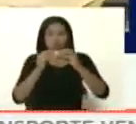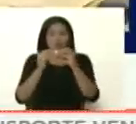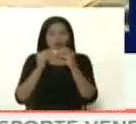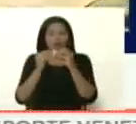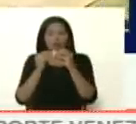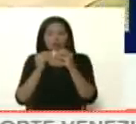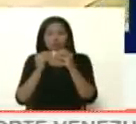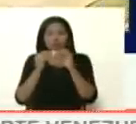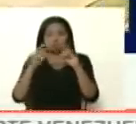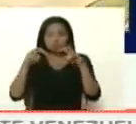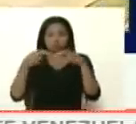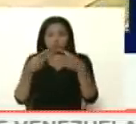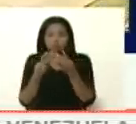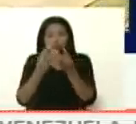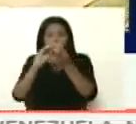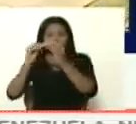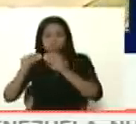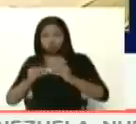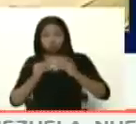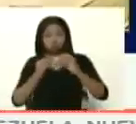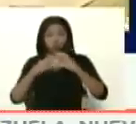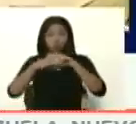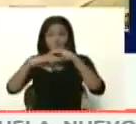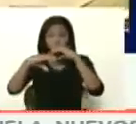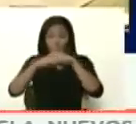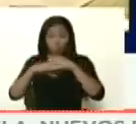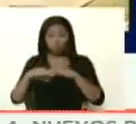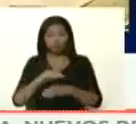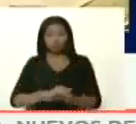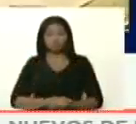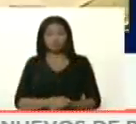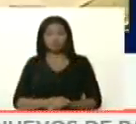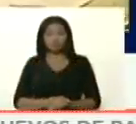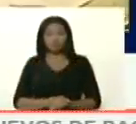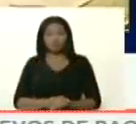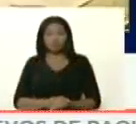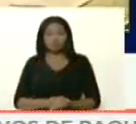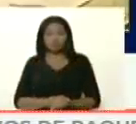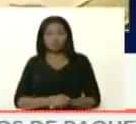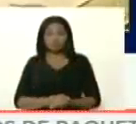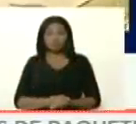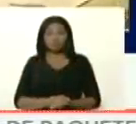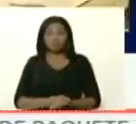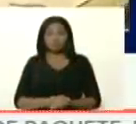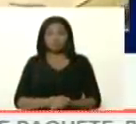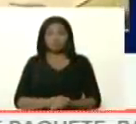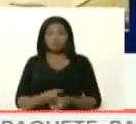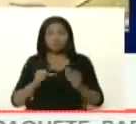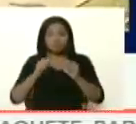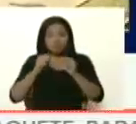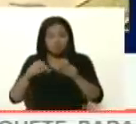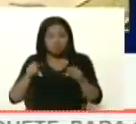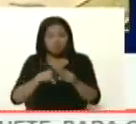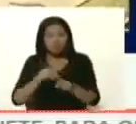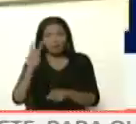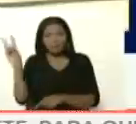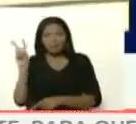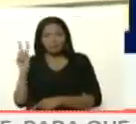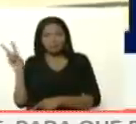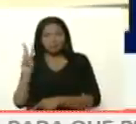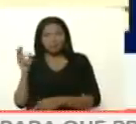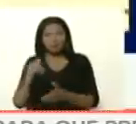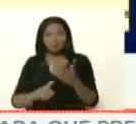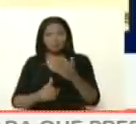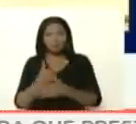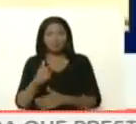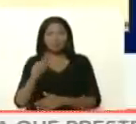en reconstrucción primaria y de ensamblar en Venezuela más